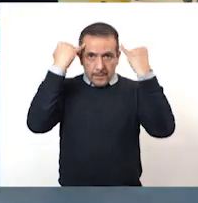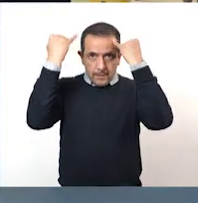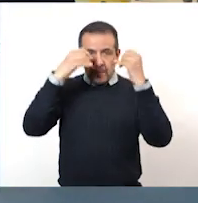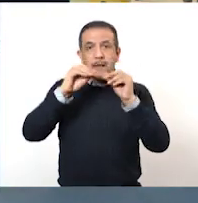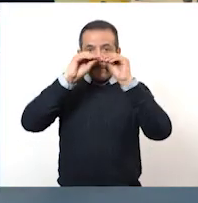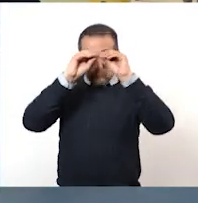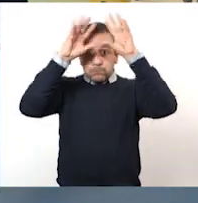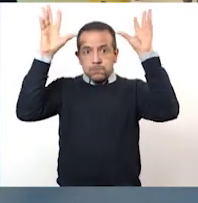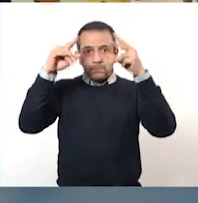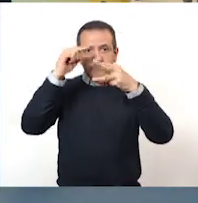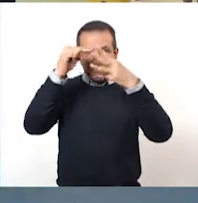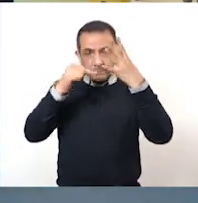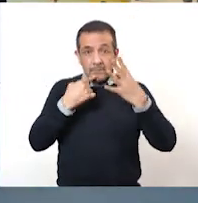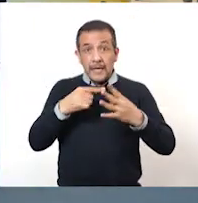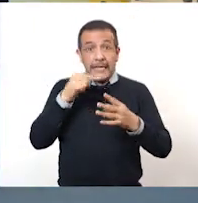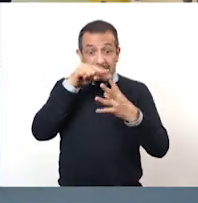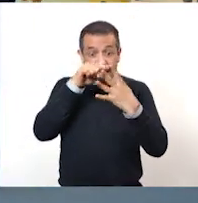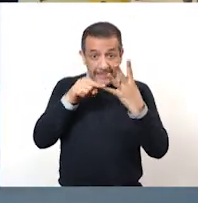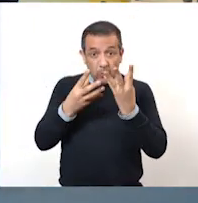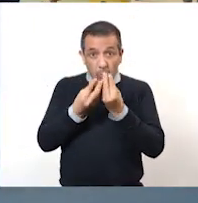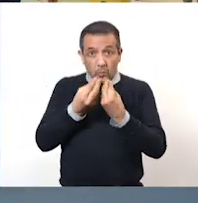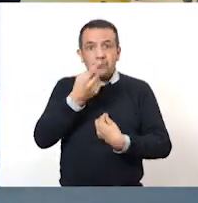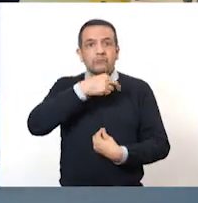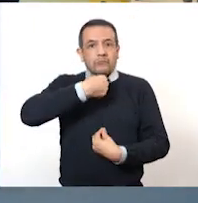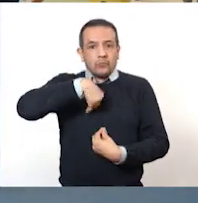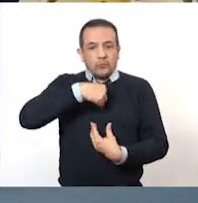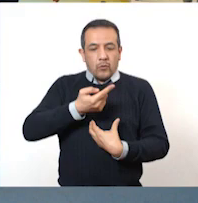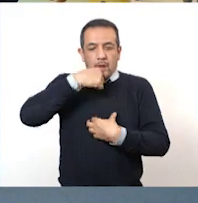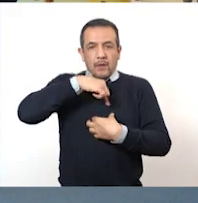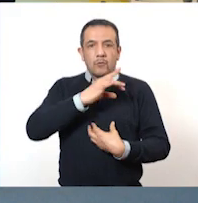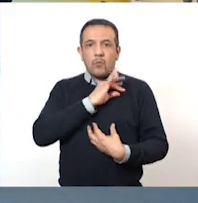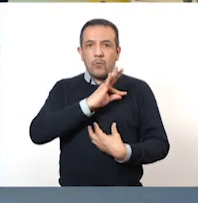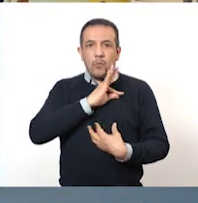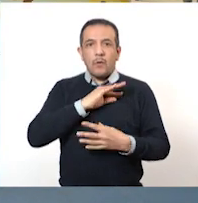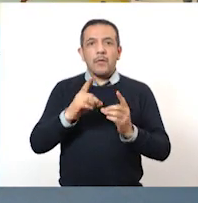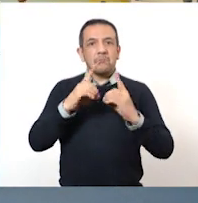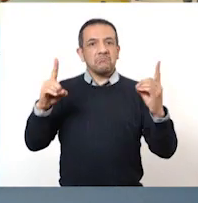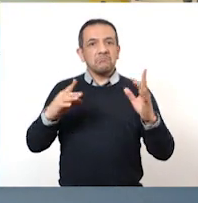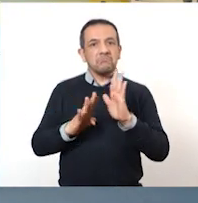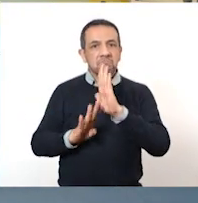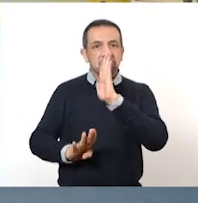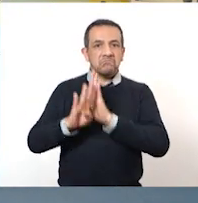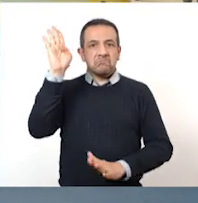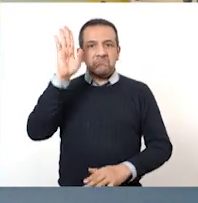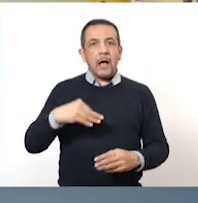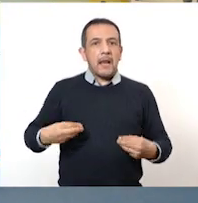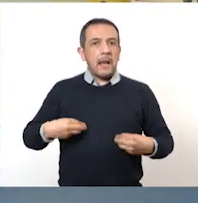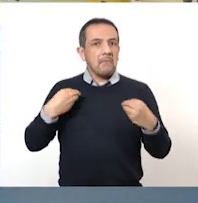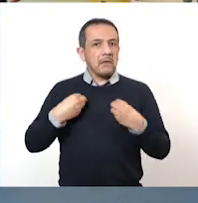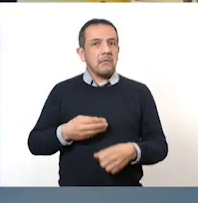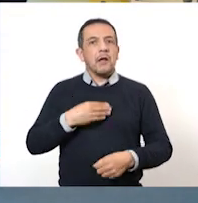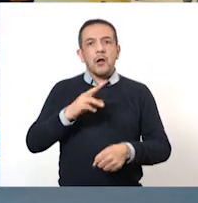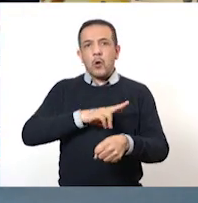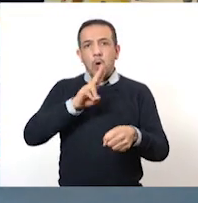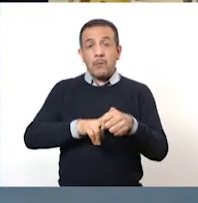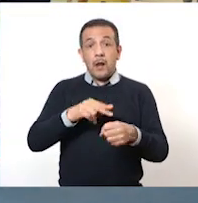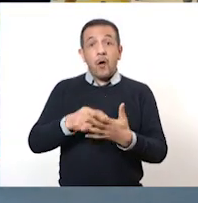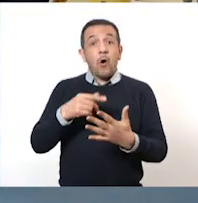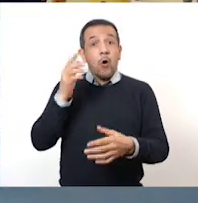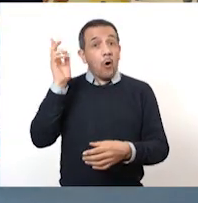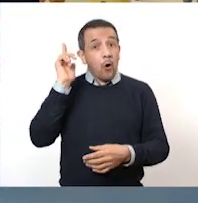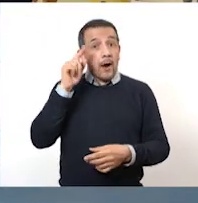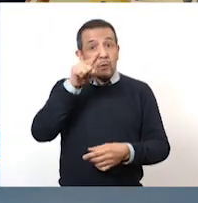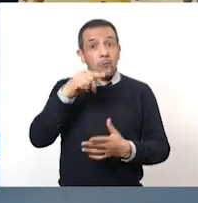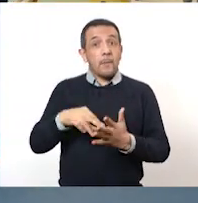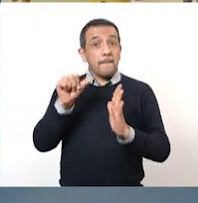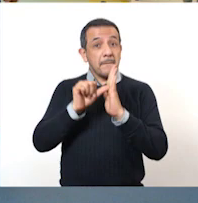y creatividad, los cuales te brindan las posibilidades de desenvolverte de mejor manera en tu vida cotidiana. Esperamos que durante estos